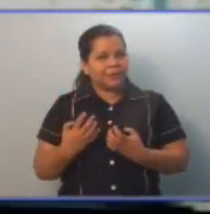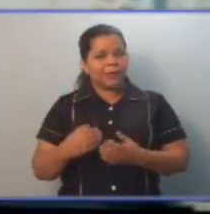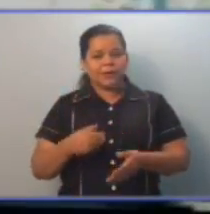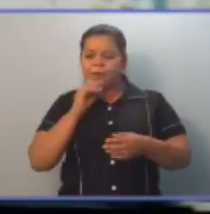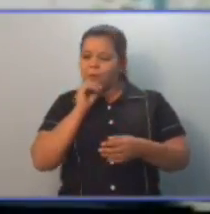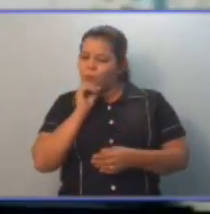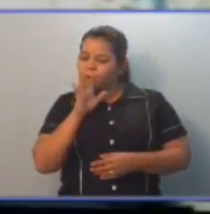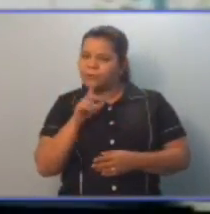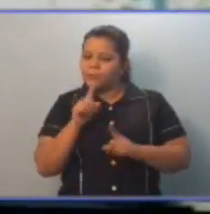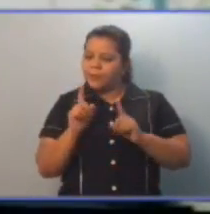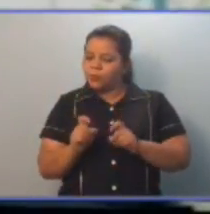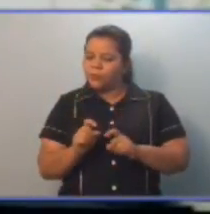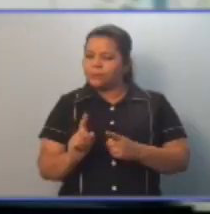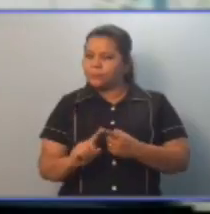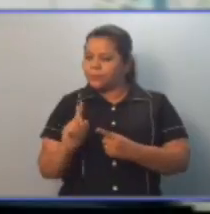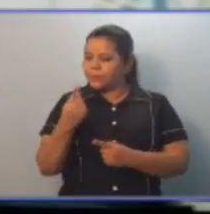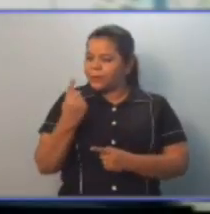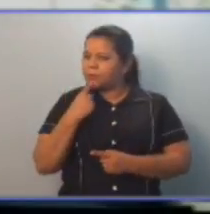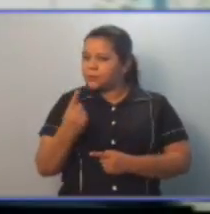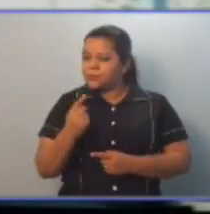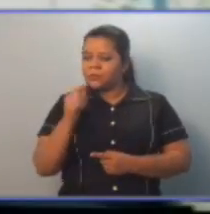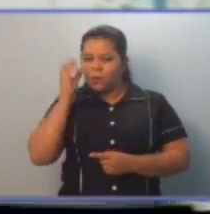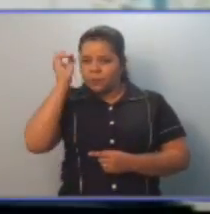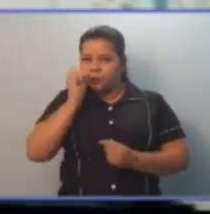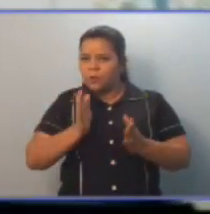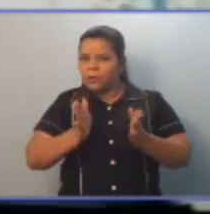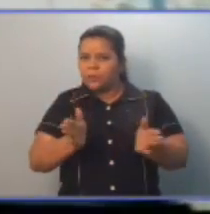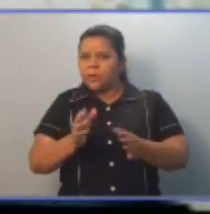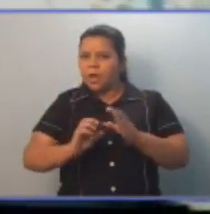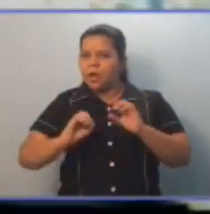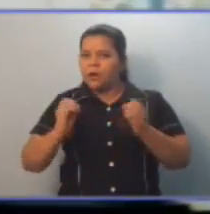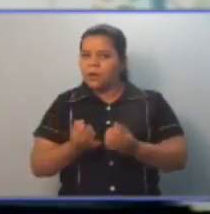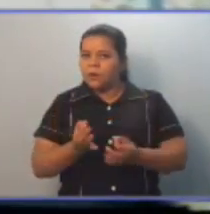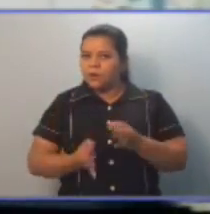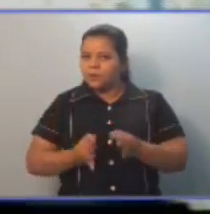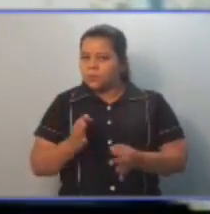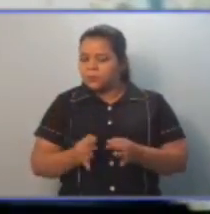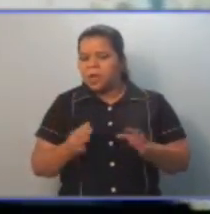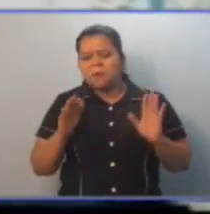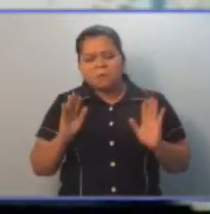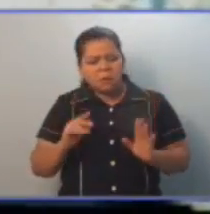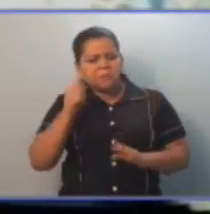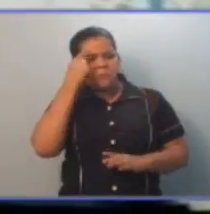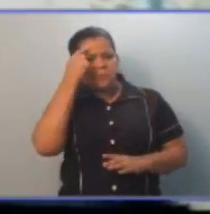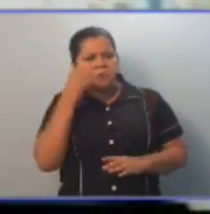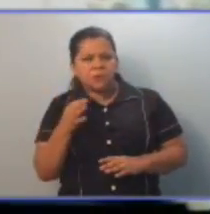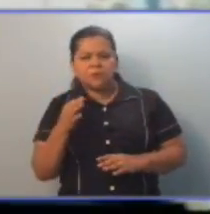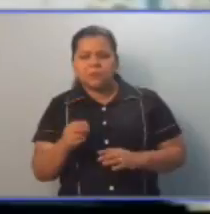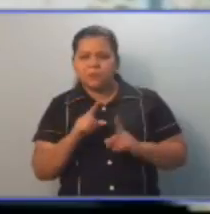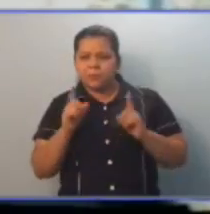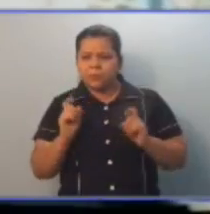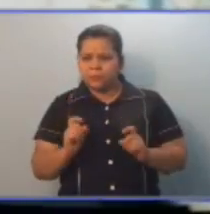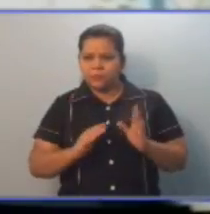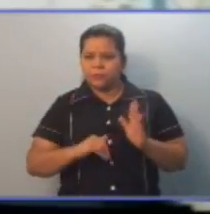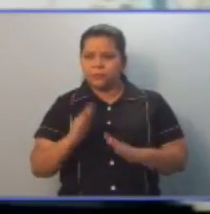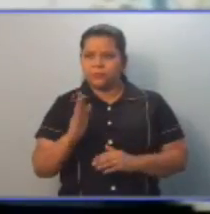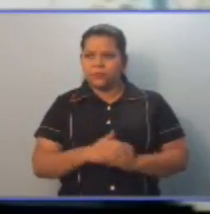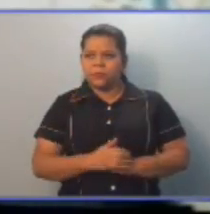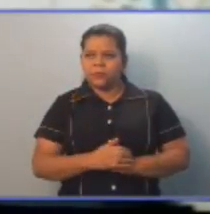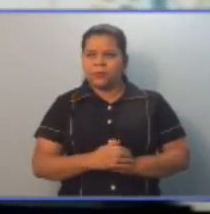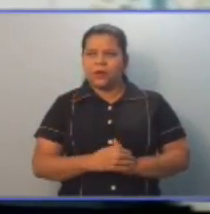responder estas preguntas. La primera dice, ¿cuál es su apreciación general sobre el órgano judicial? Yo creo que es una pregunta bastante amplia